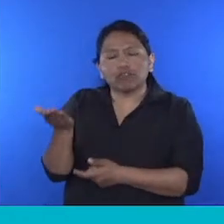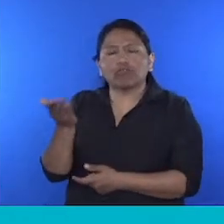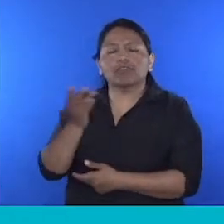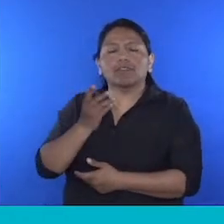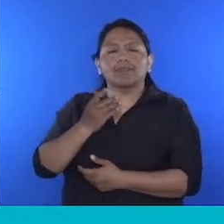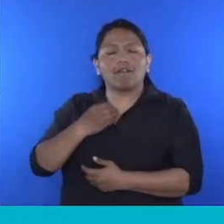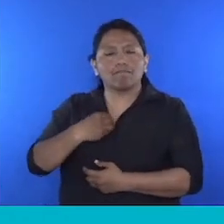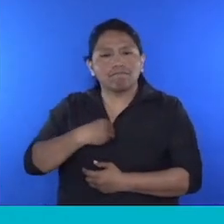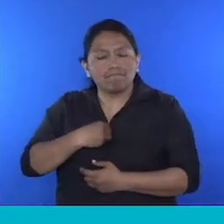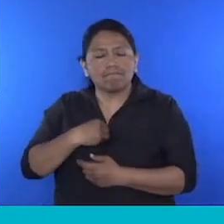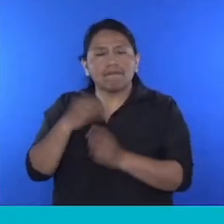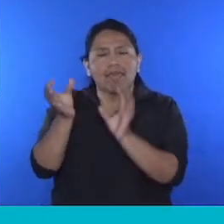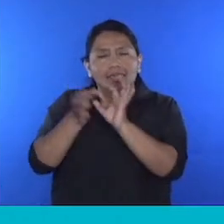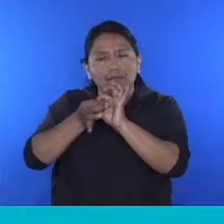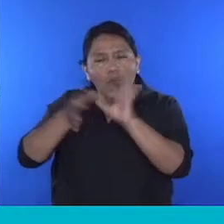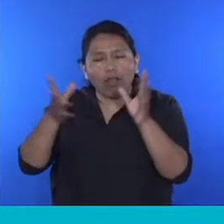voluntades